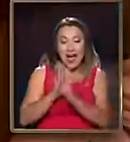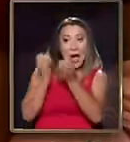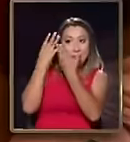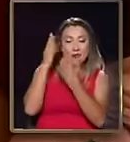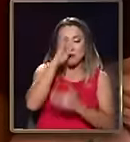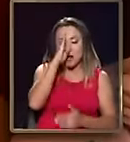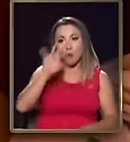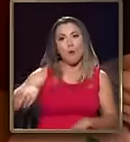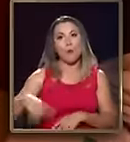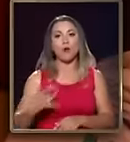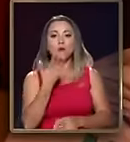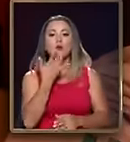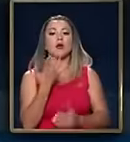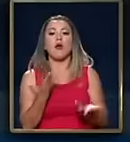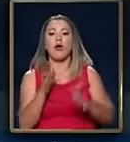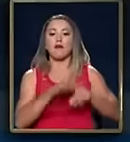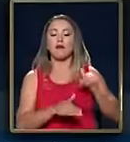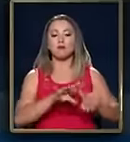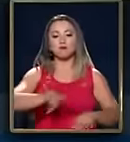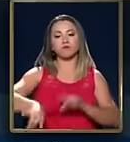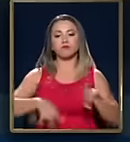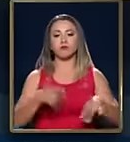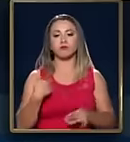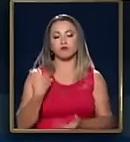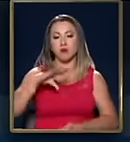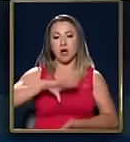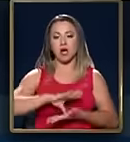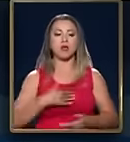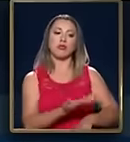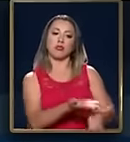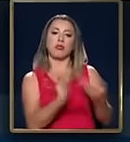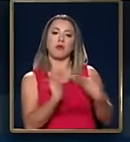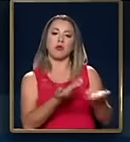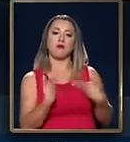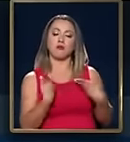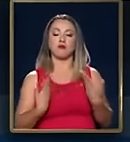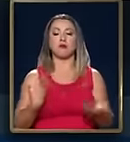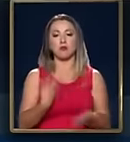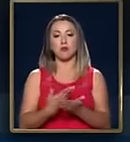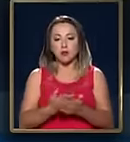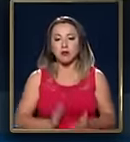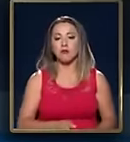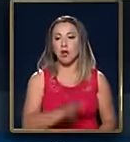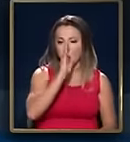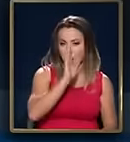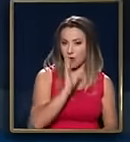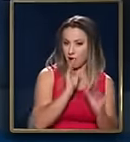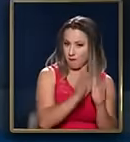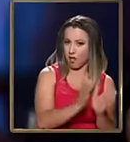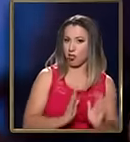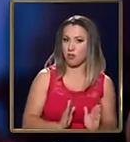perro vago, porque pasa que muchas veces los vagos en este país esperan que todo se los dé el Estado. Sigo hablando de los perros. Entonces, ¿qué es lo que